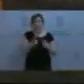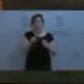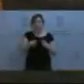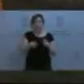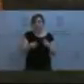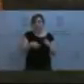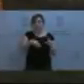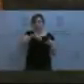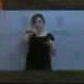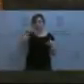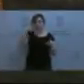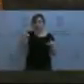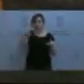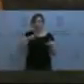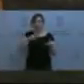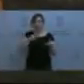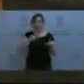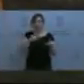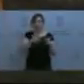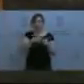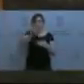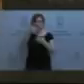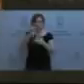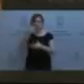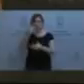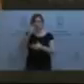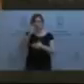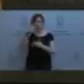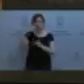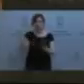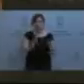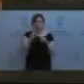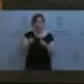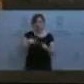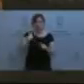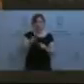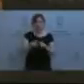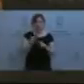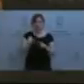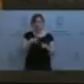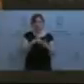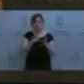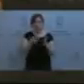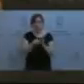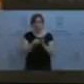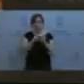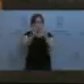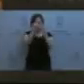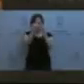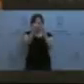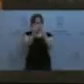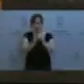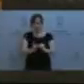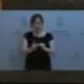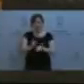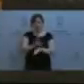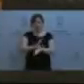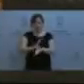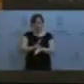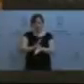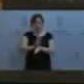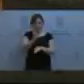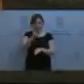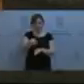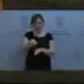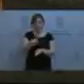los paramentos y pinturas va a continuar en 4 fases posteriores, según el proyecto que está elaborado por la Consejería y que fue validado por